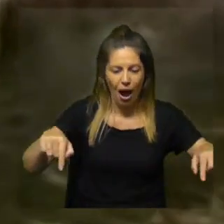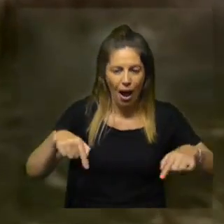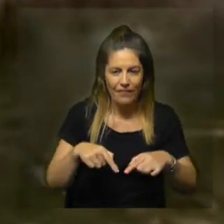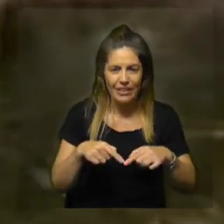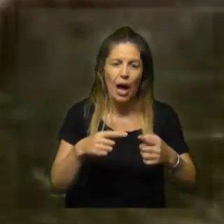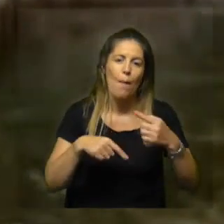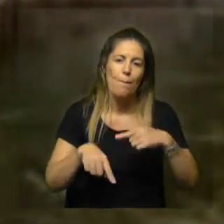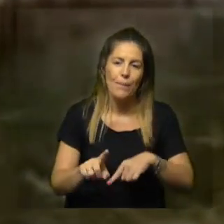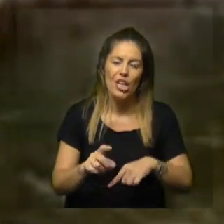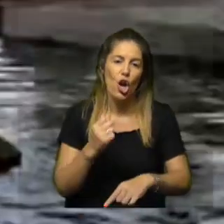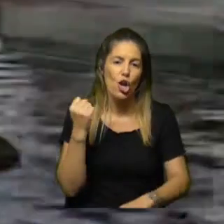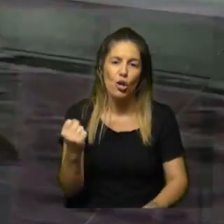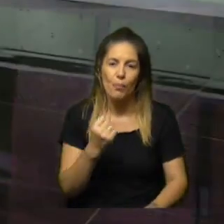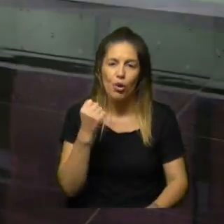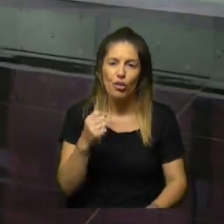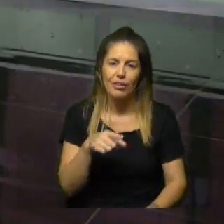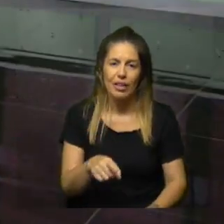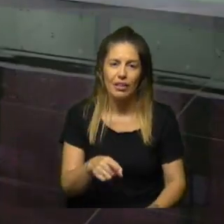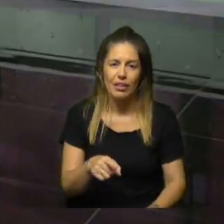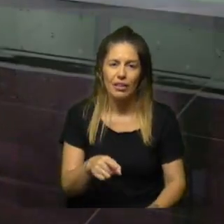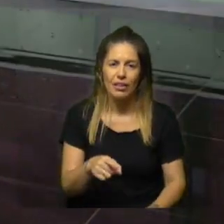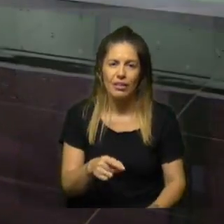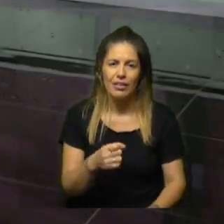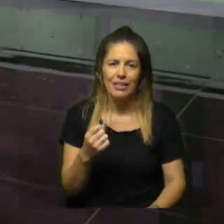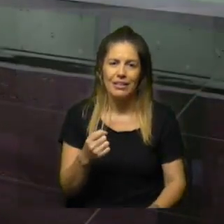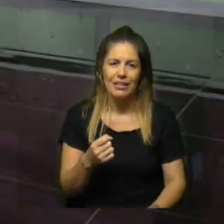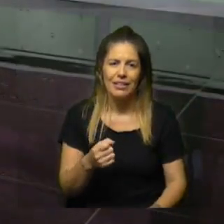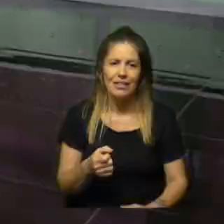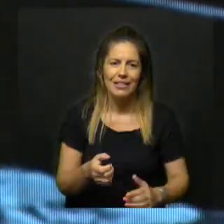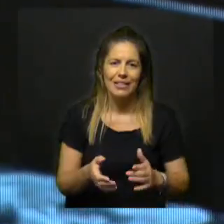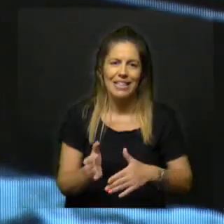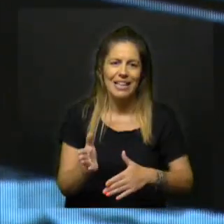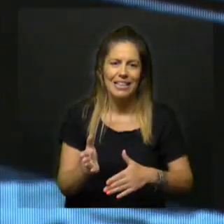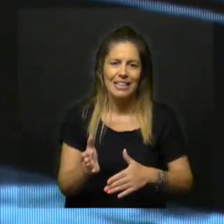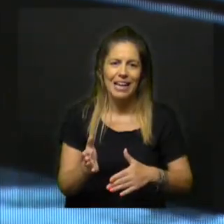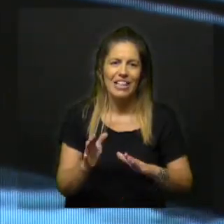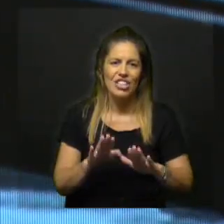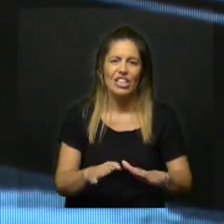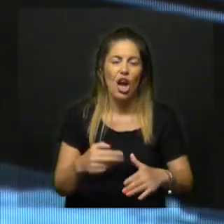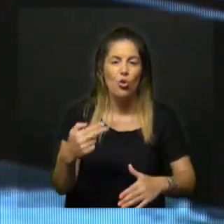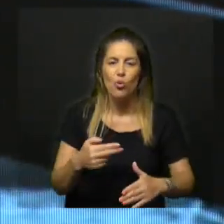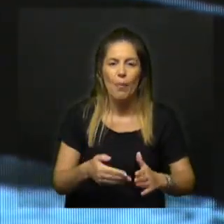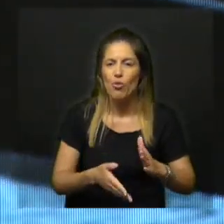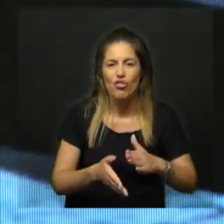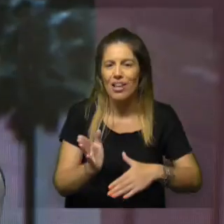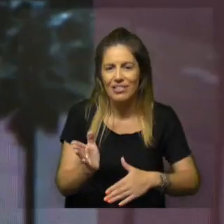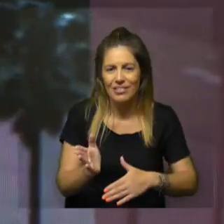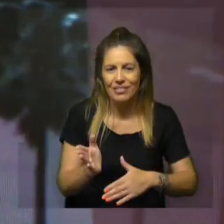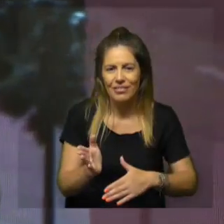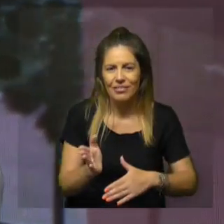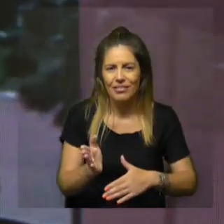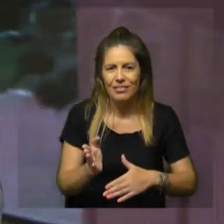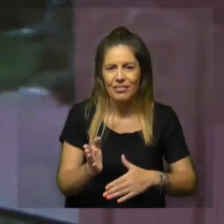bueno, lo importante es que lo clave fue que la salida quedó chica y nunca más pudo salir.